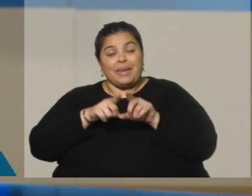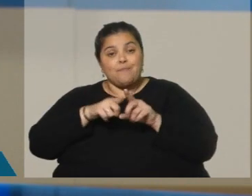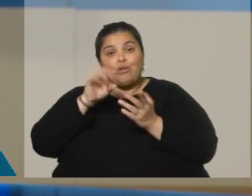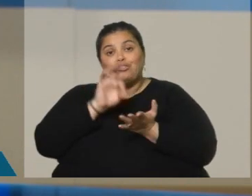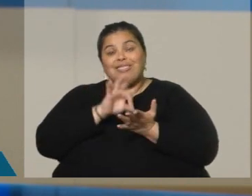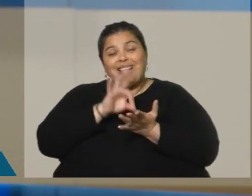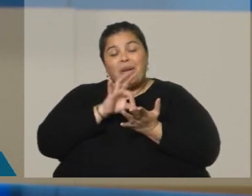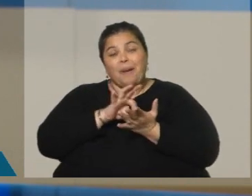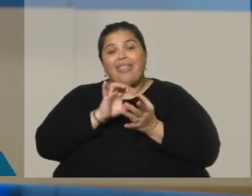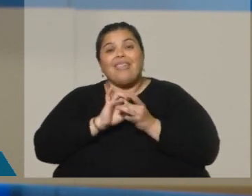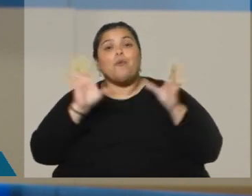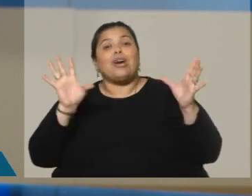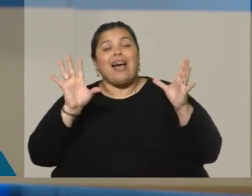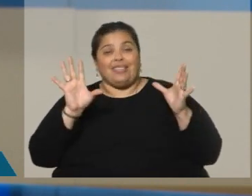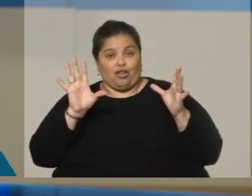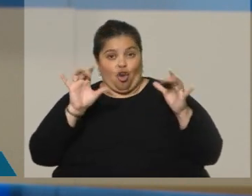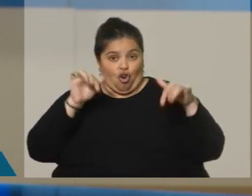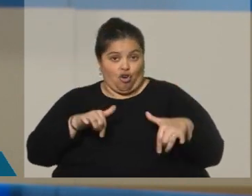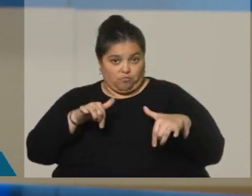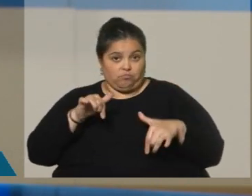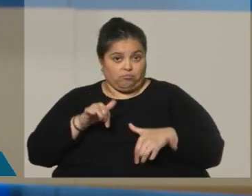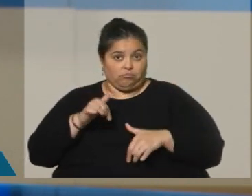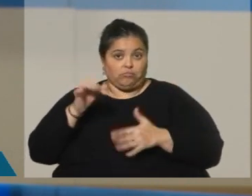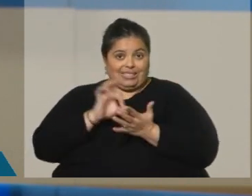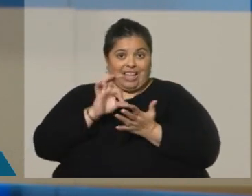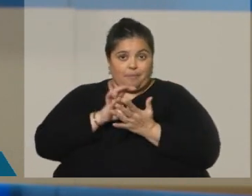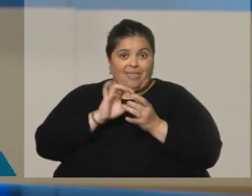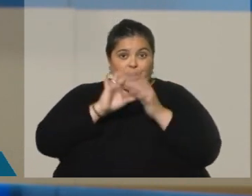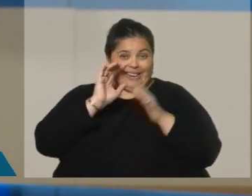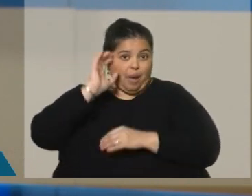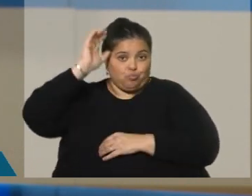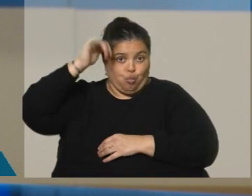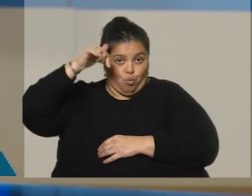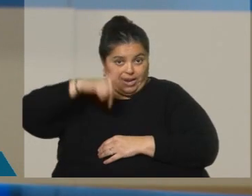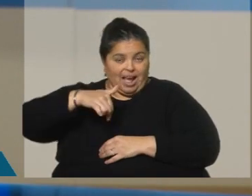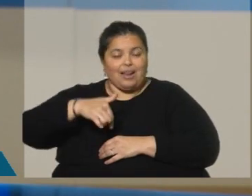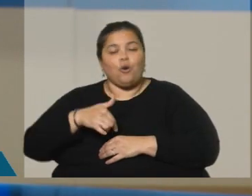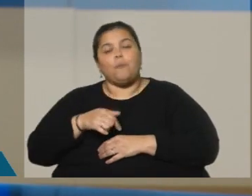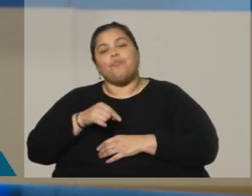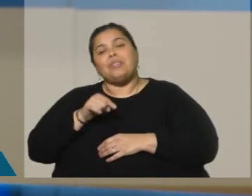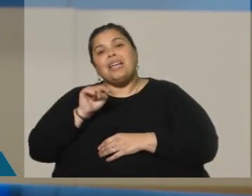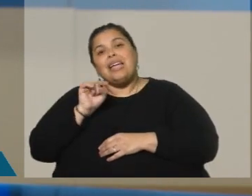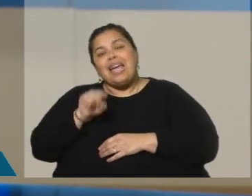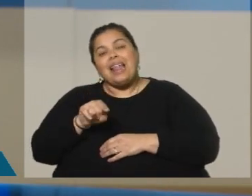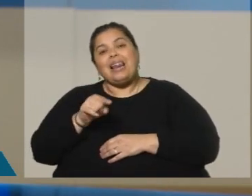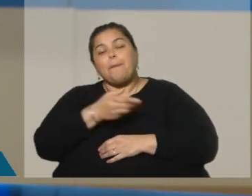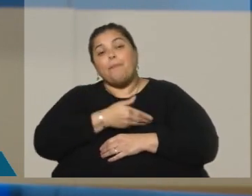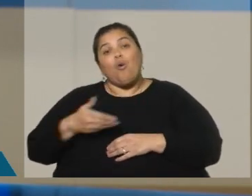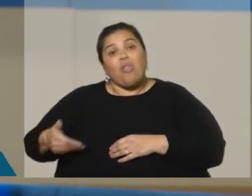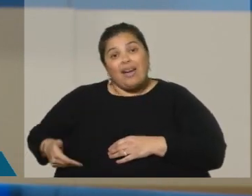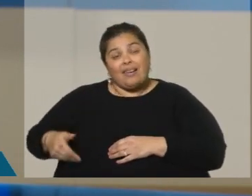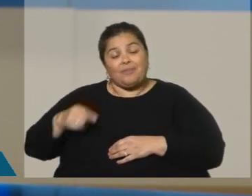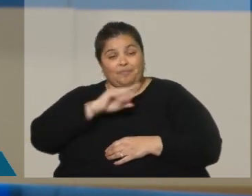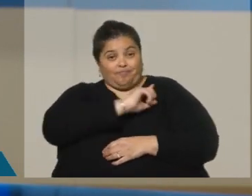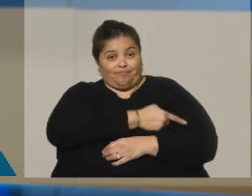democrático republicano de gobierno desde el punto de vista del ejercicio del poder estatal se comienza